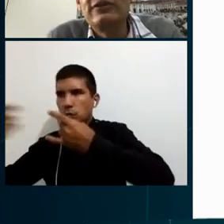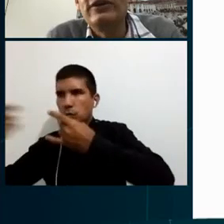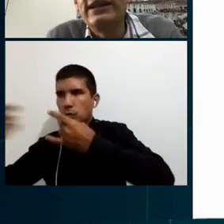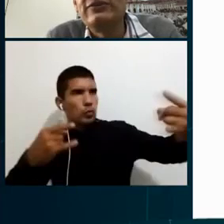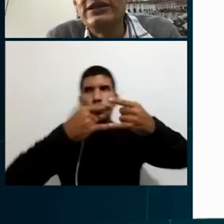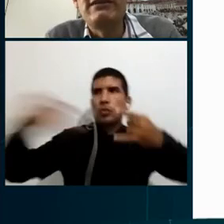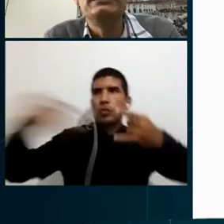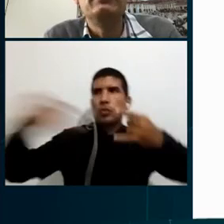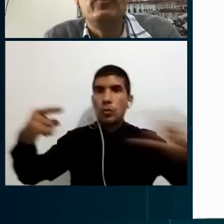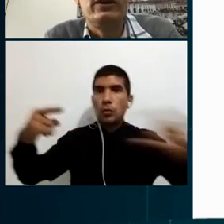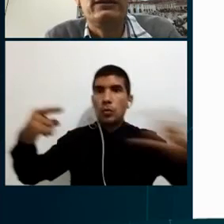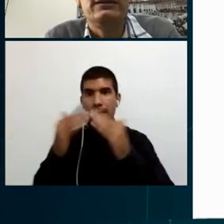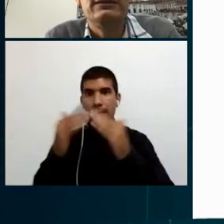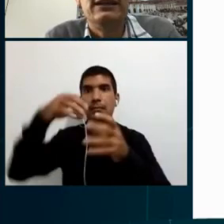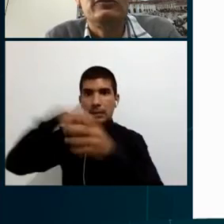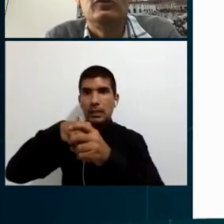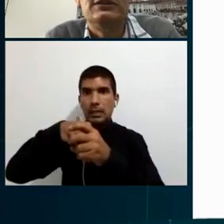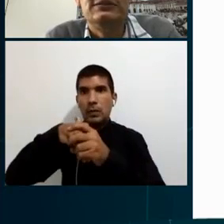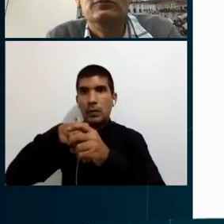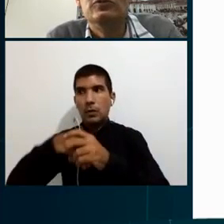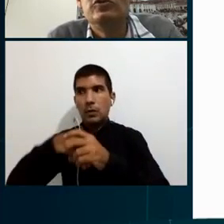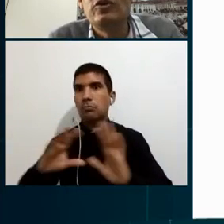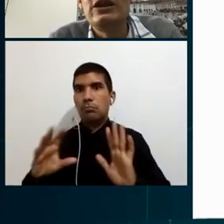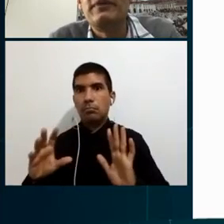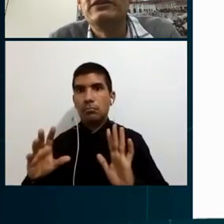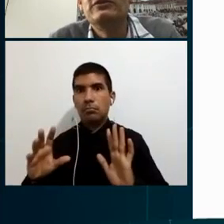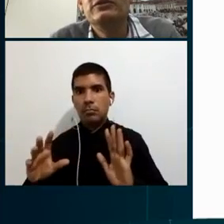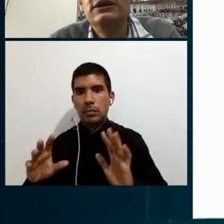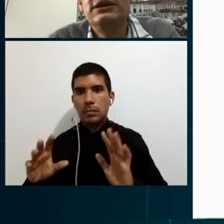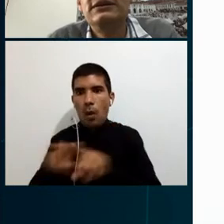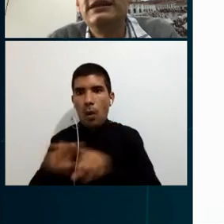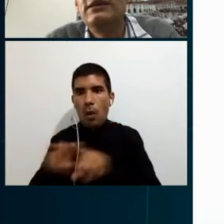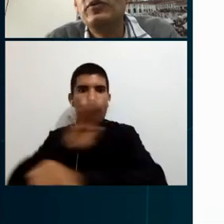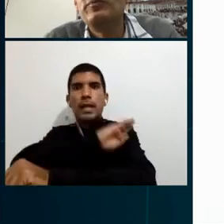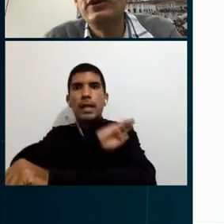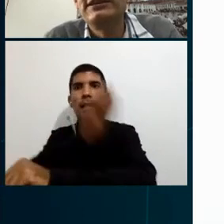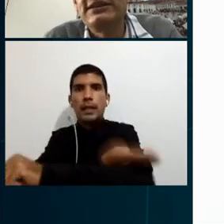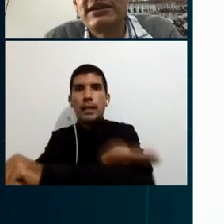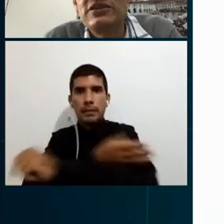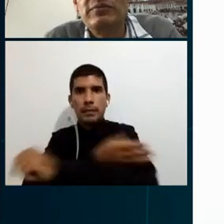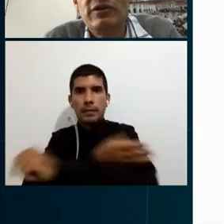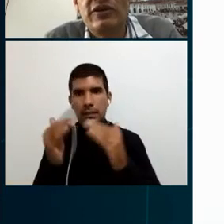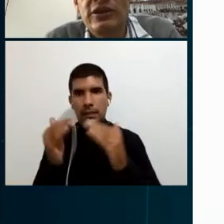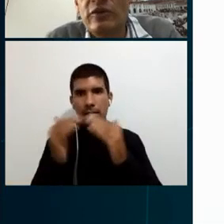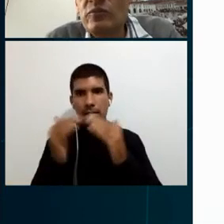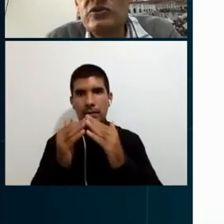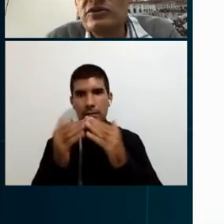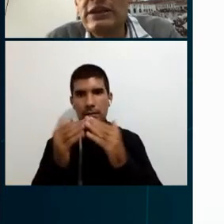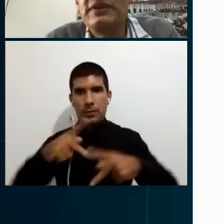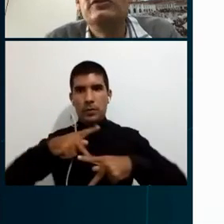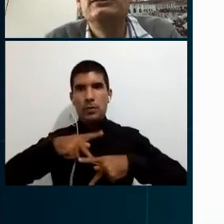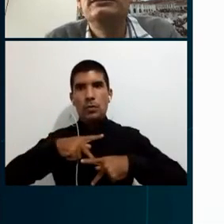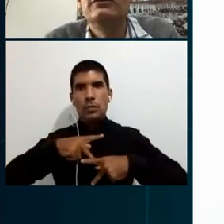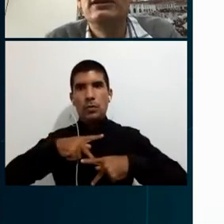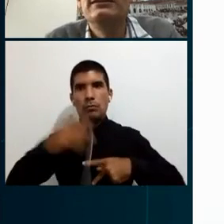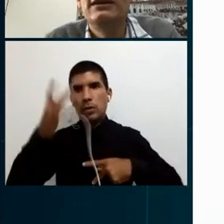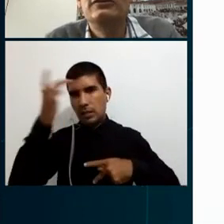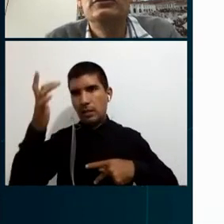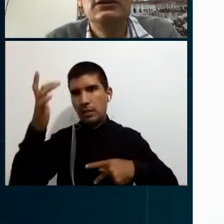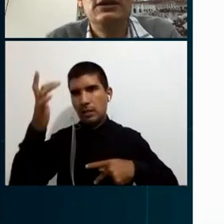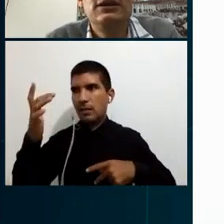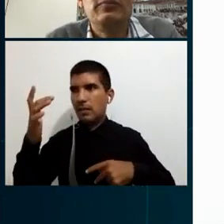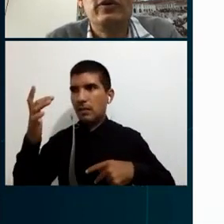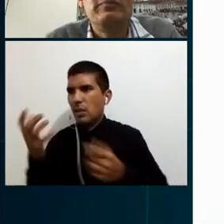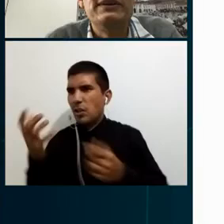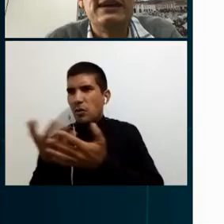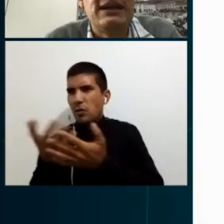los interconecto, ahí ya viene el poder de las cosas. Un solo elemento tiene muy poquita atracción, pero cuando tengo muchos elementos